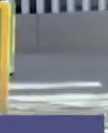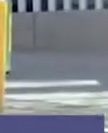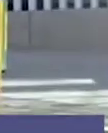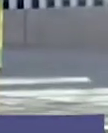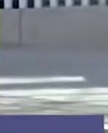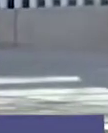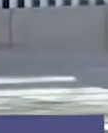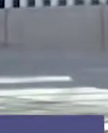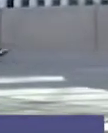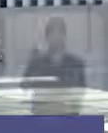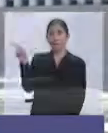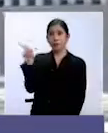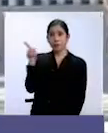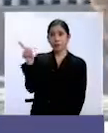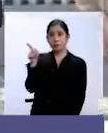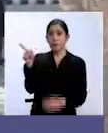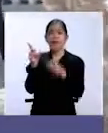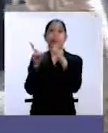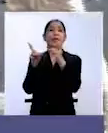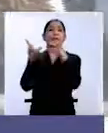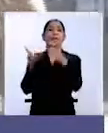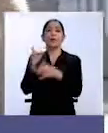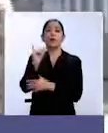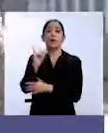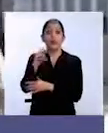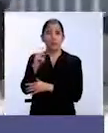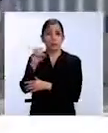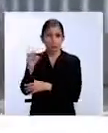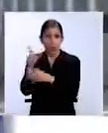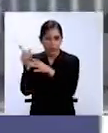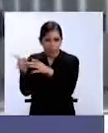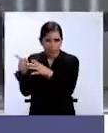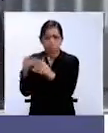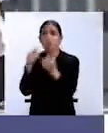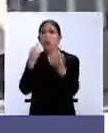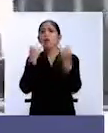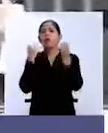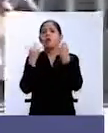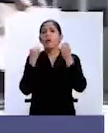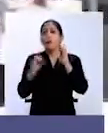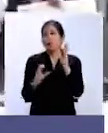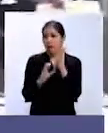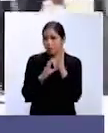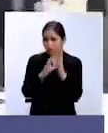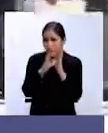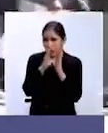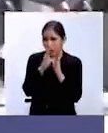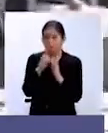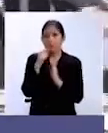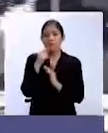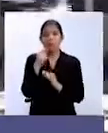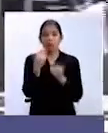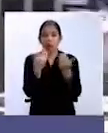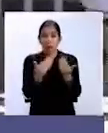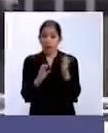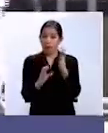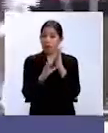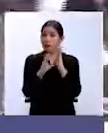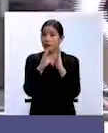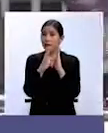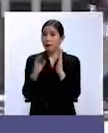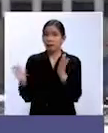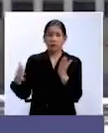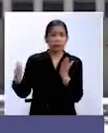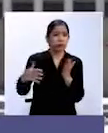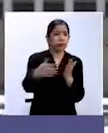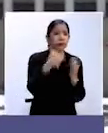El verdadero objetivo de un censo está en realizar políticas públicas que se encuentren focalizados a partir del diagnóstico que vayamos a obtener en los grupos